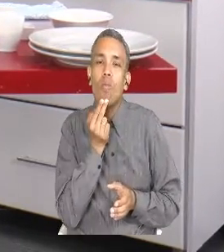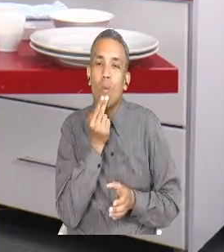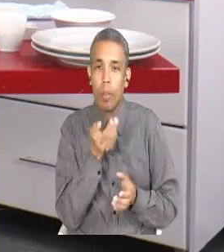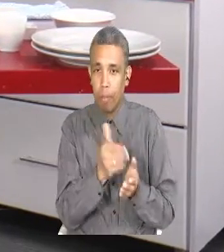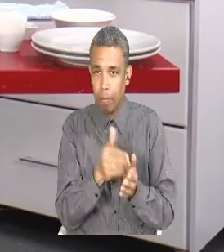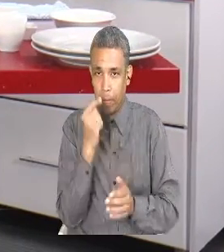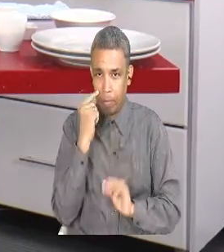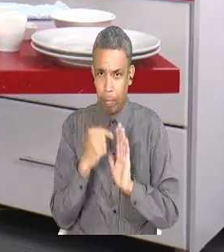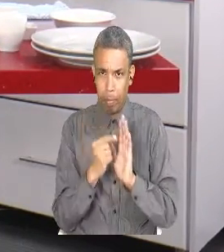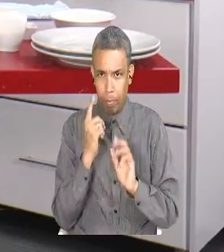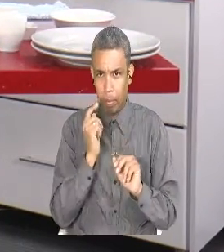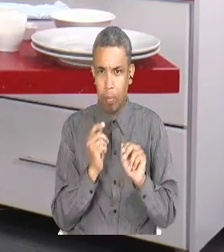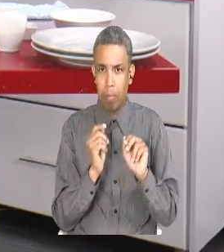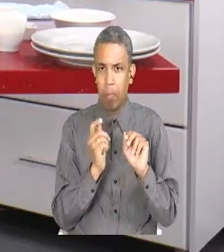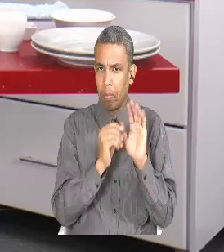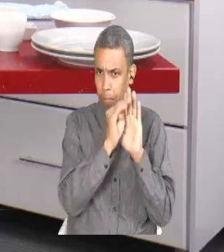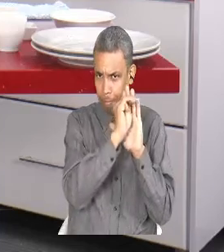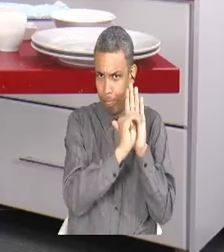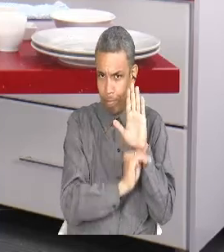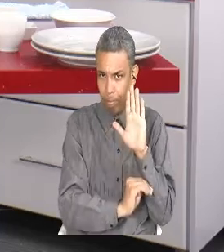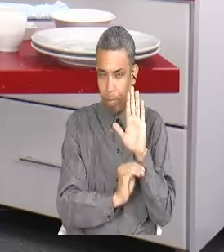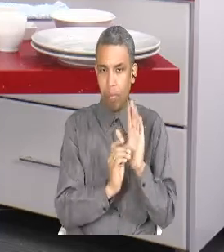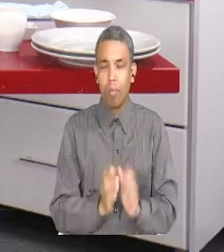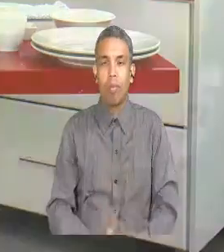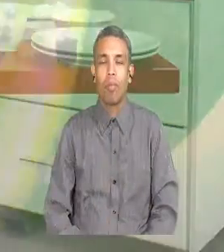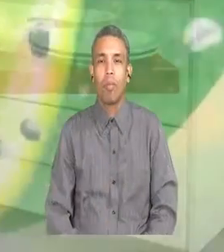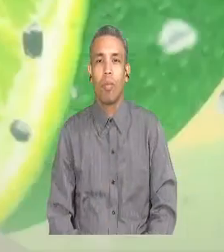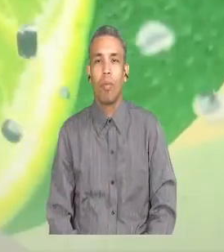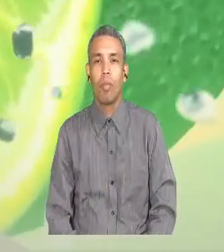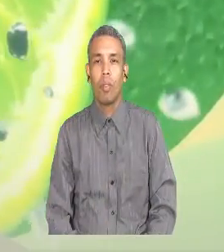entonces la receta del día de hoy.